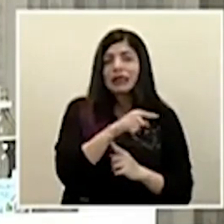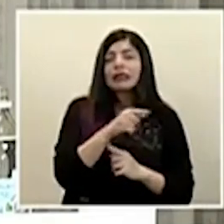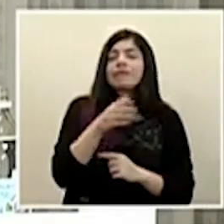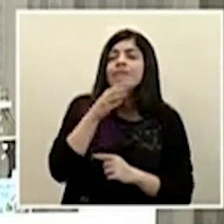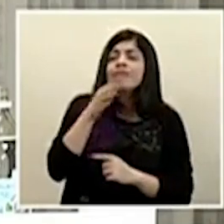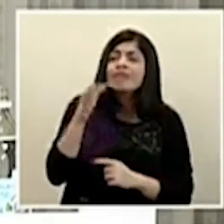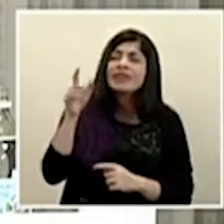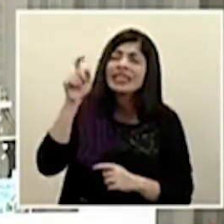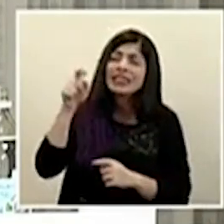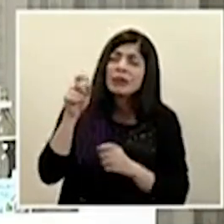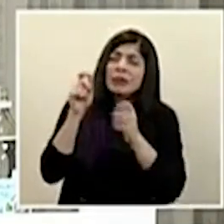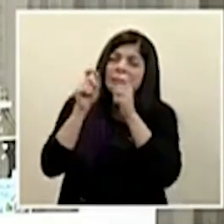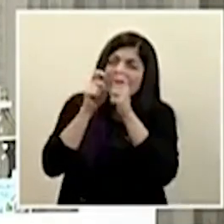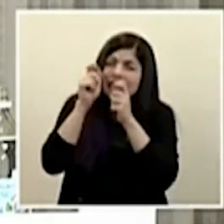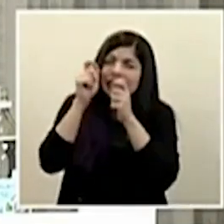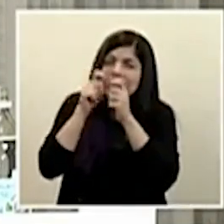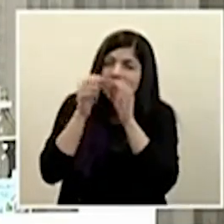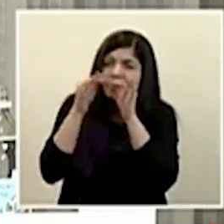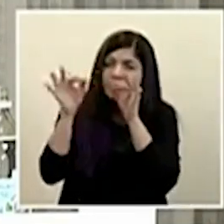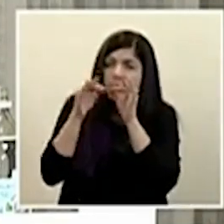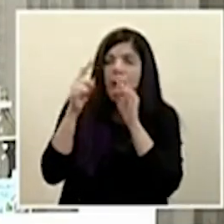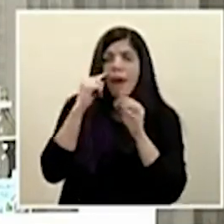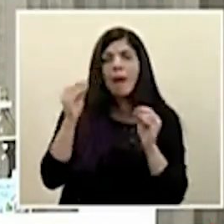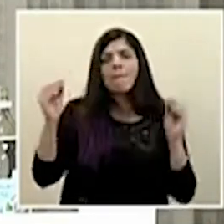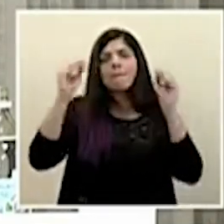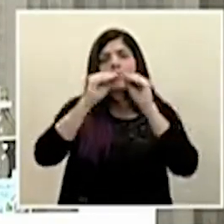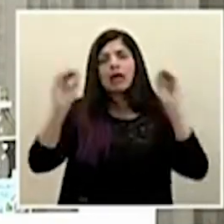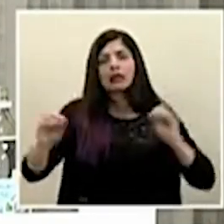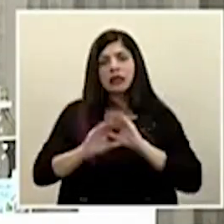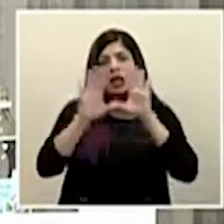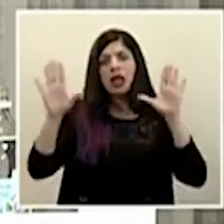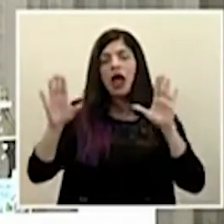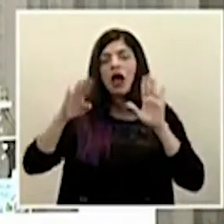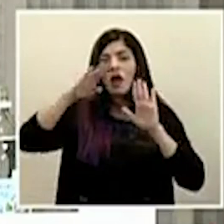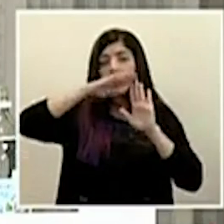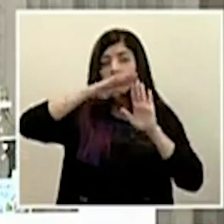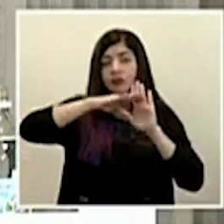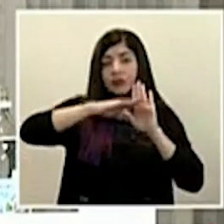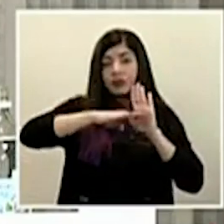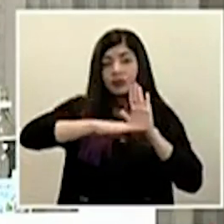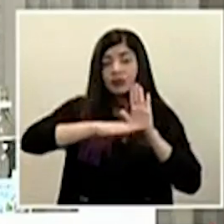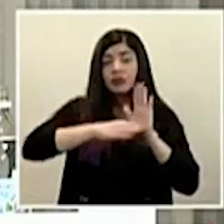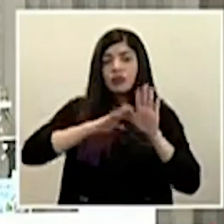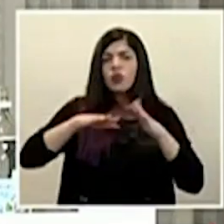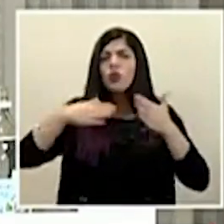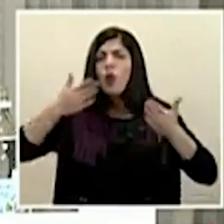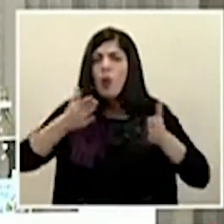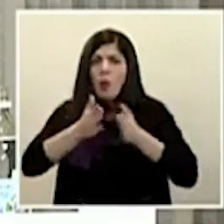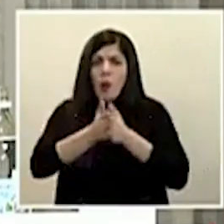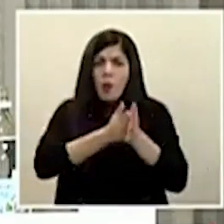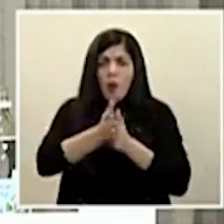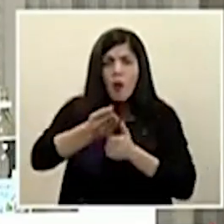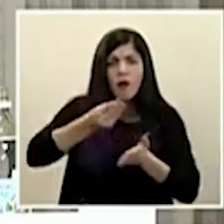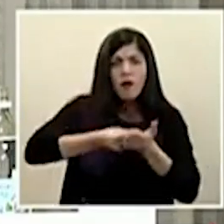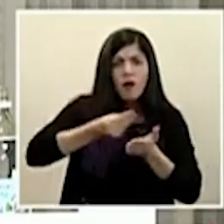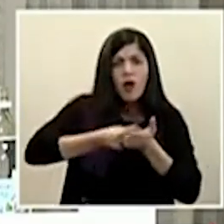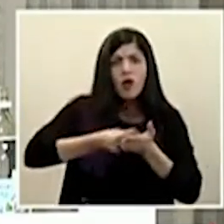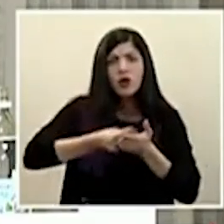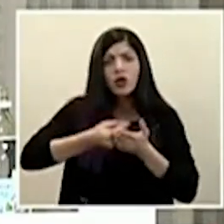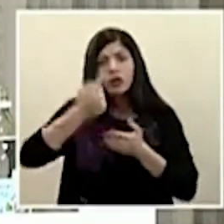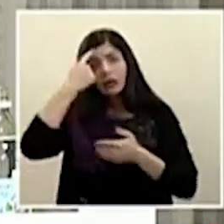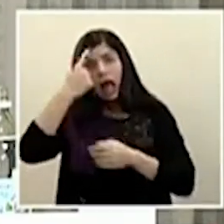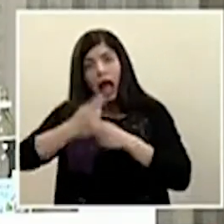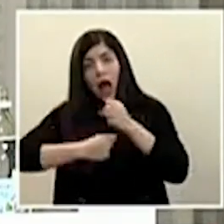un poco más la redacción a efectos de tener claro que ese marco de aprovechamiento de los recursos en el aumento de